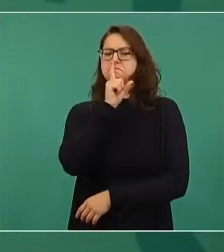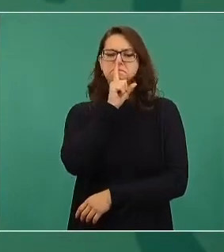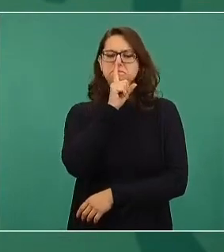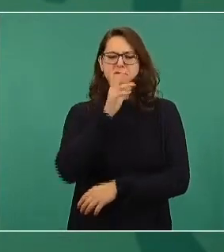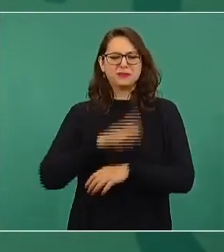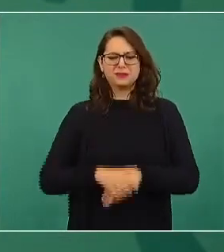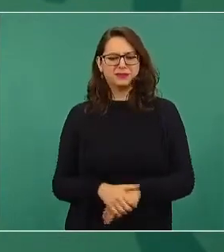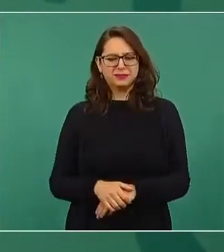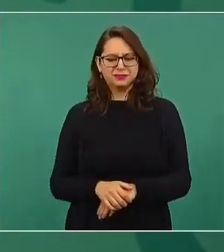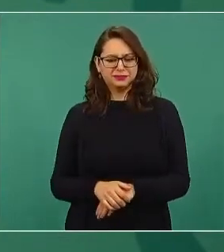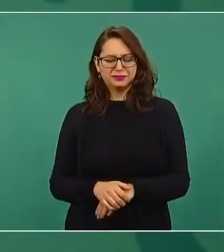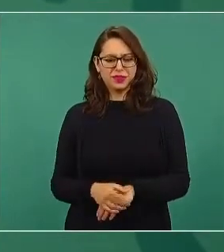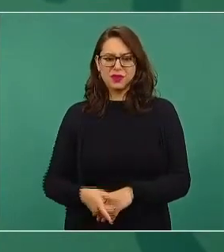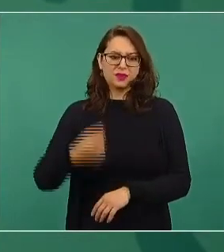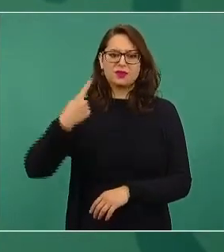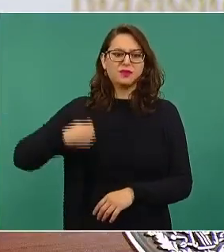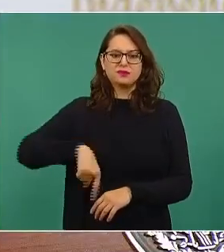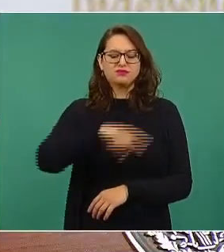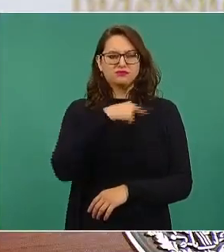No,